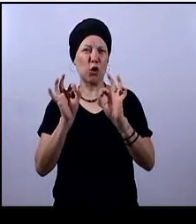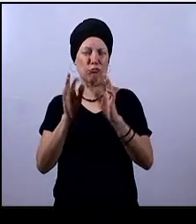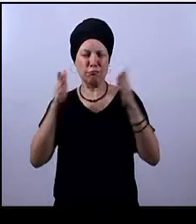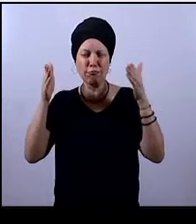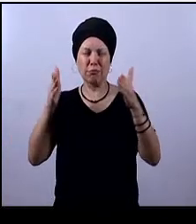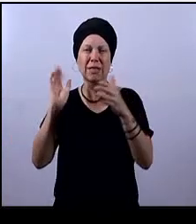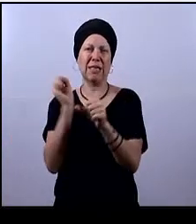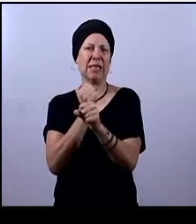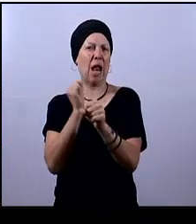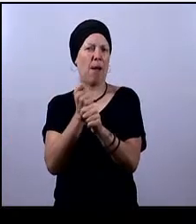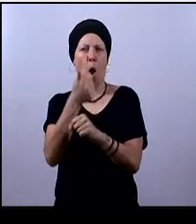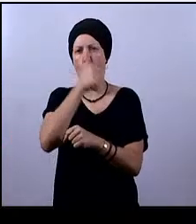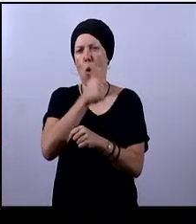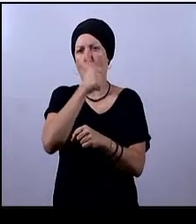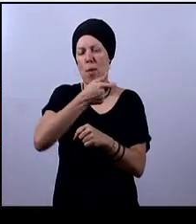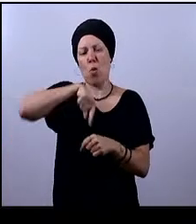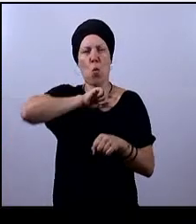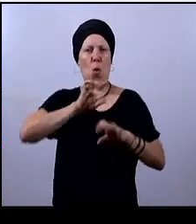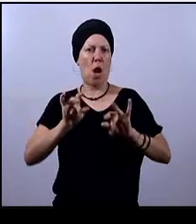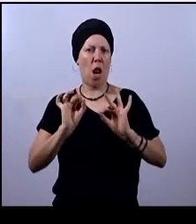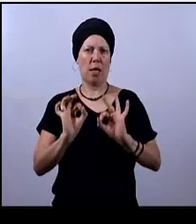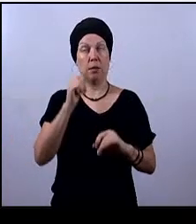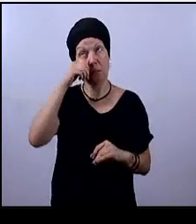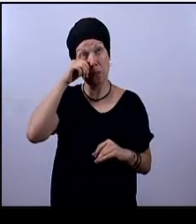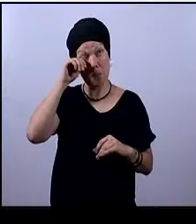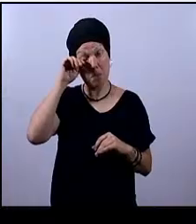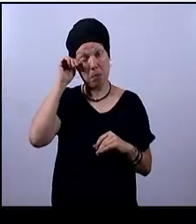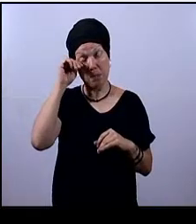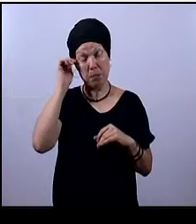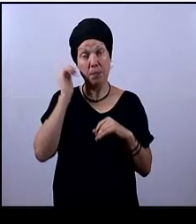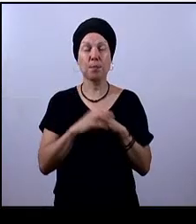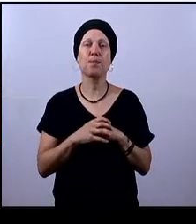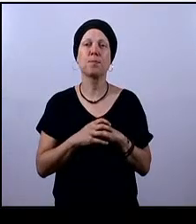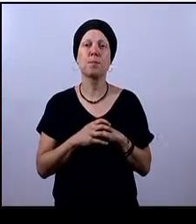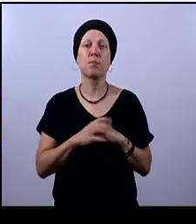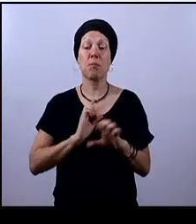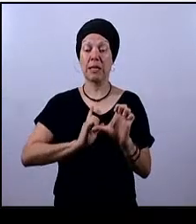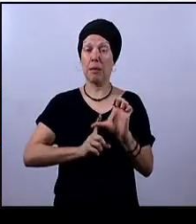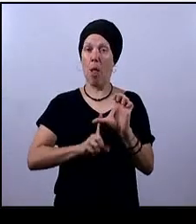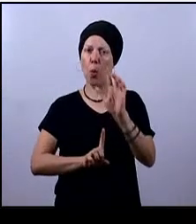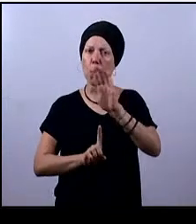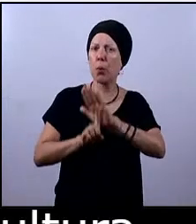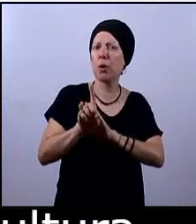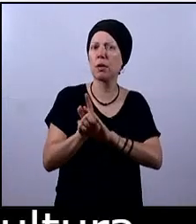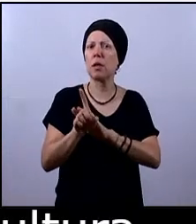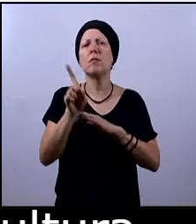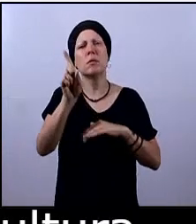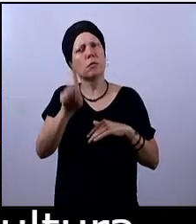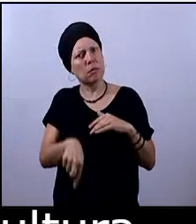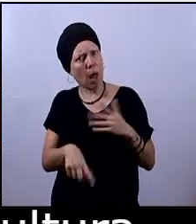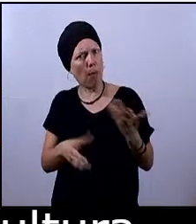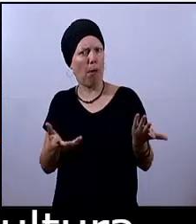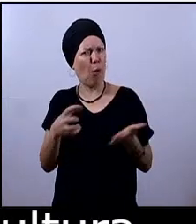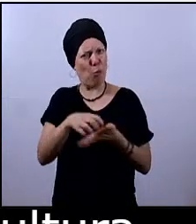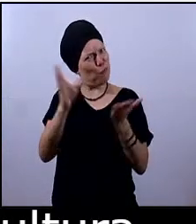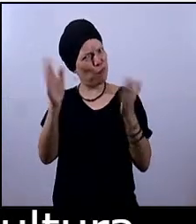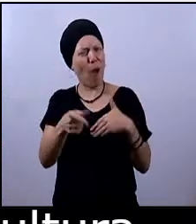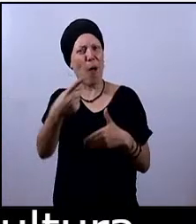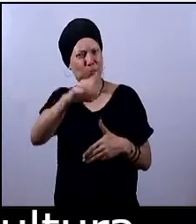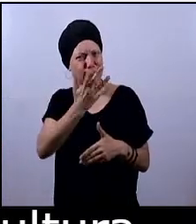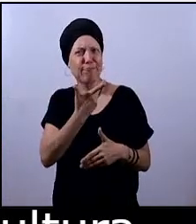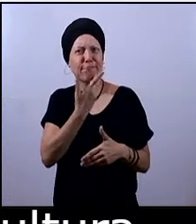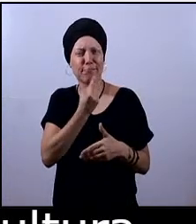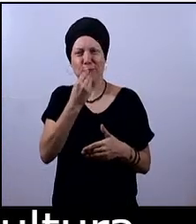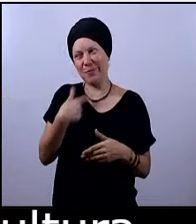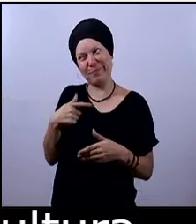a la viticultura en nuestra región. El desarrollo de Extremadura también pasa, sin duda, y lo conoce muy bien